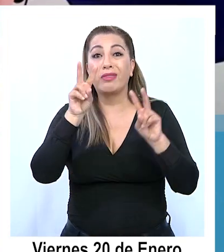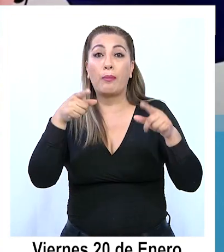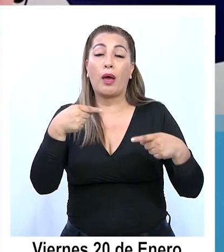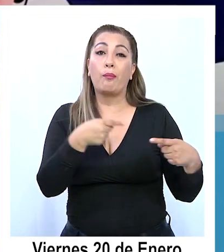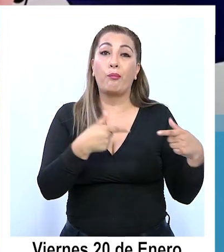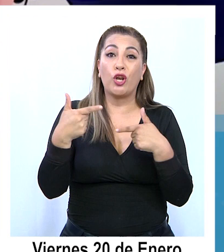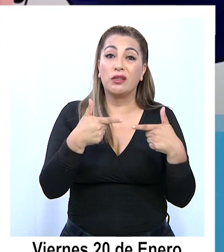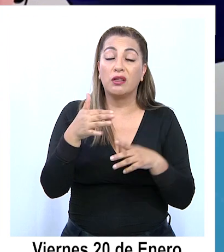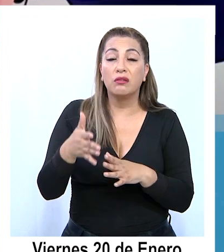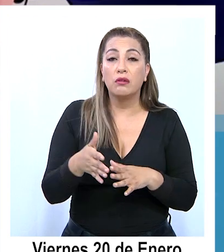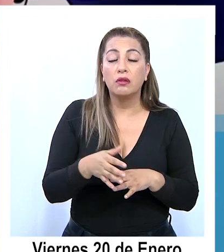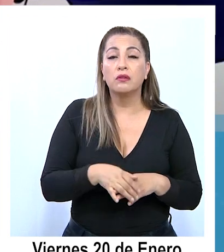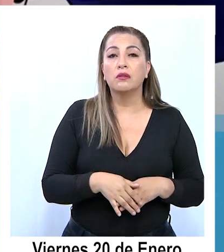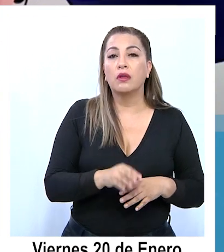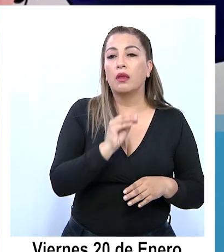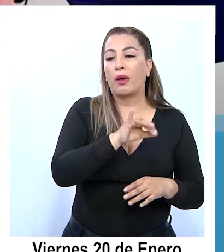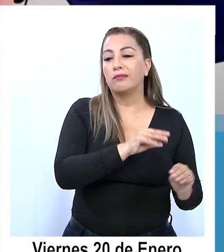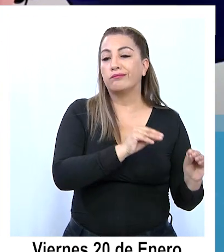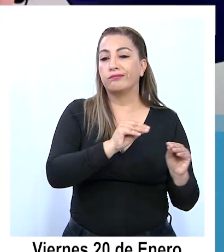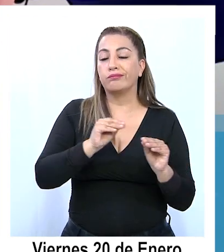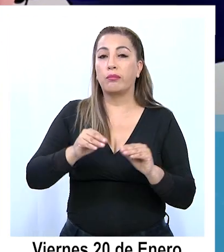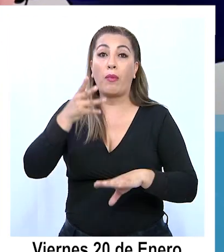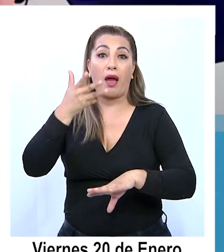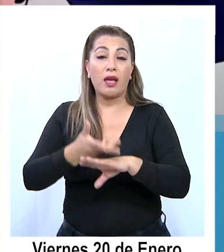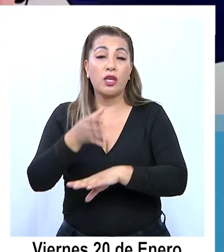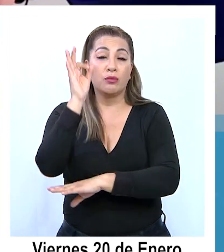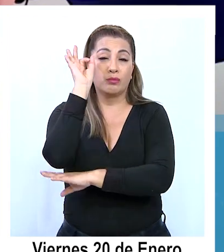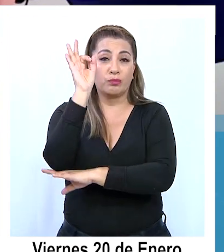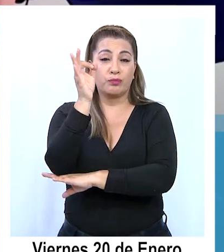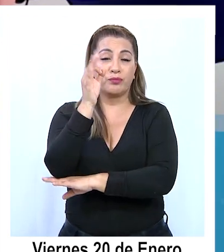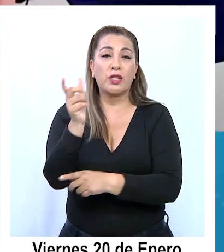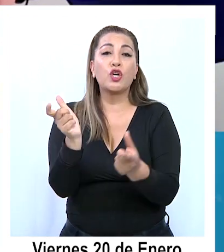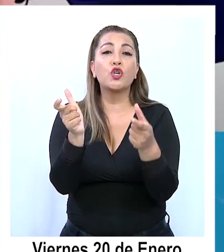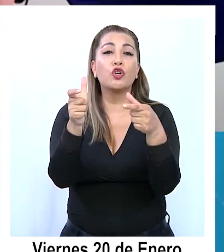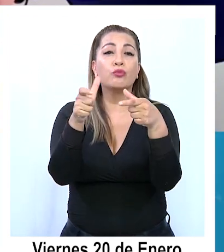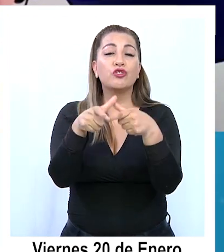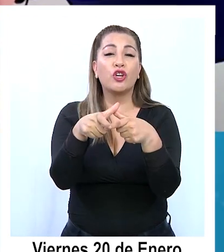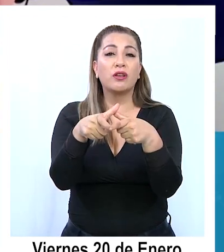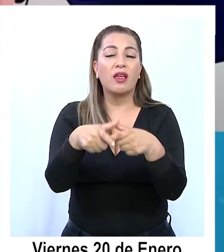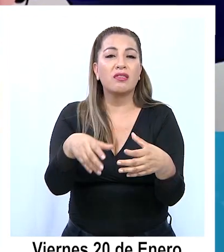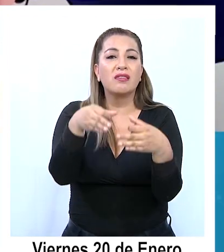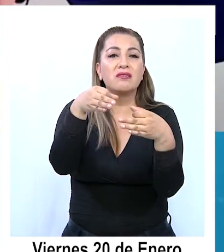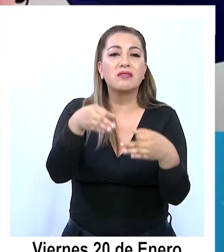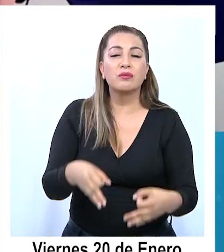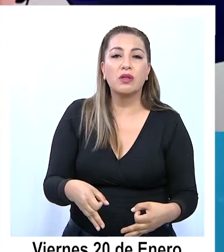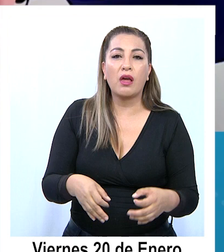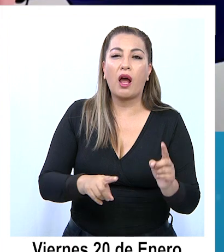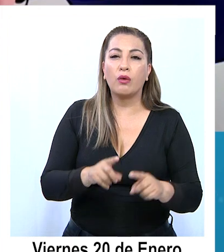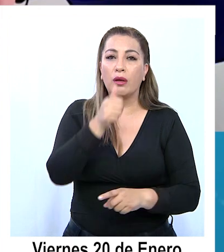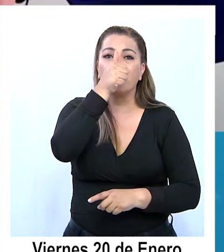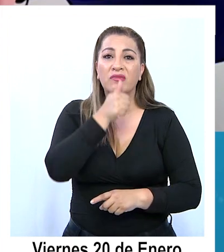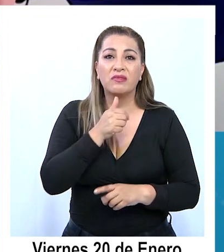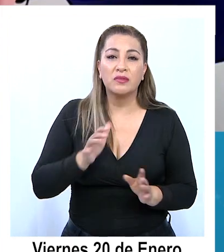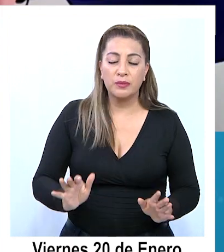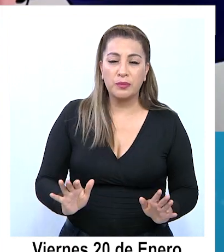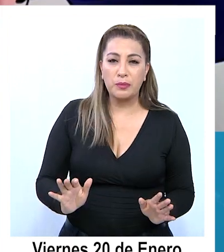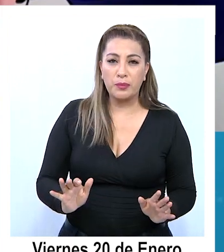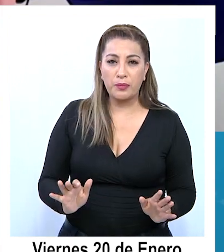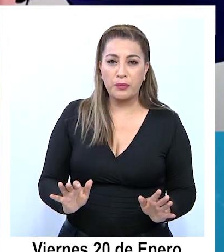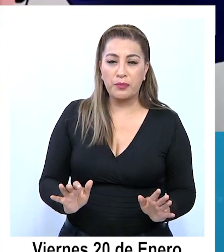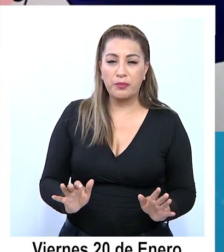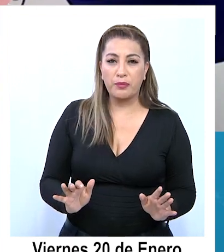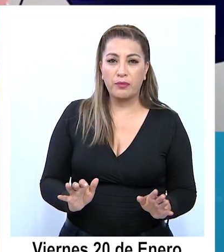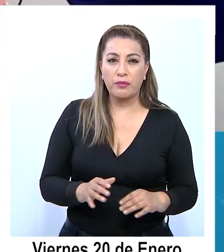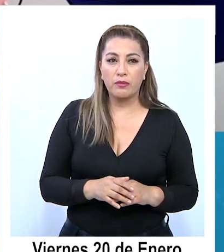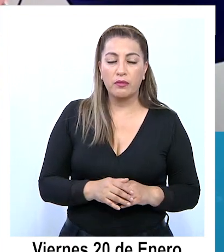han tenido reuniones en comisiones de seguridad y defensas unidas que son reservadas, en que